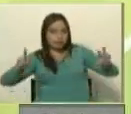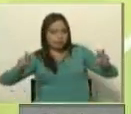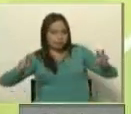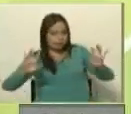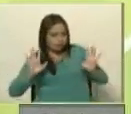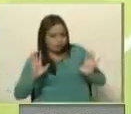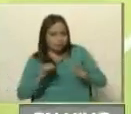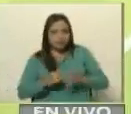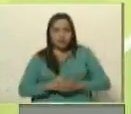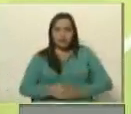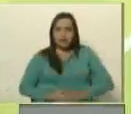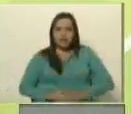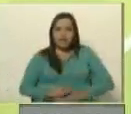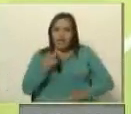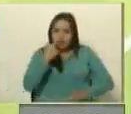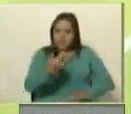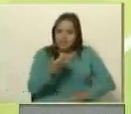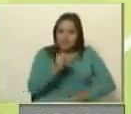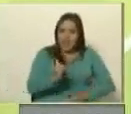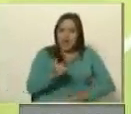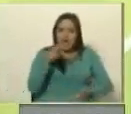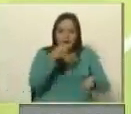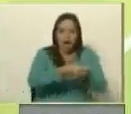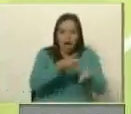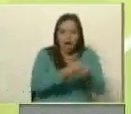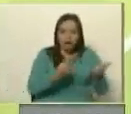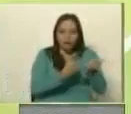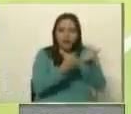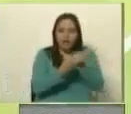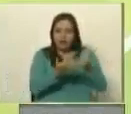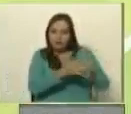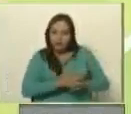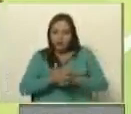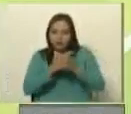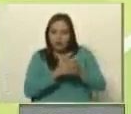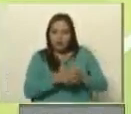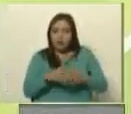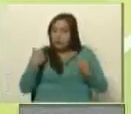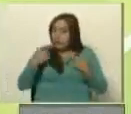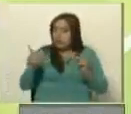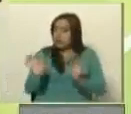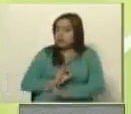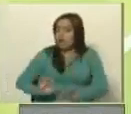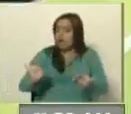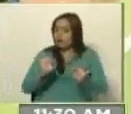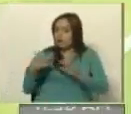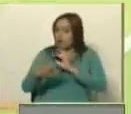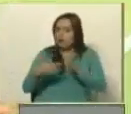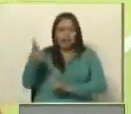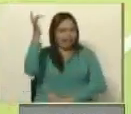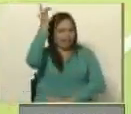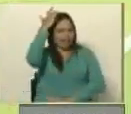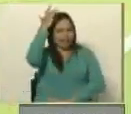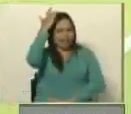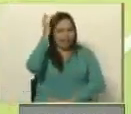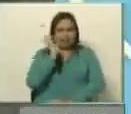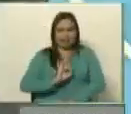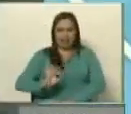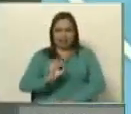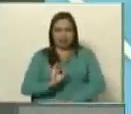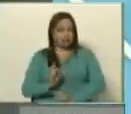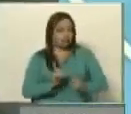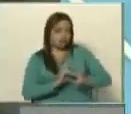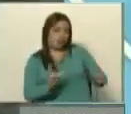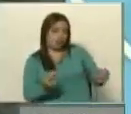¿no? Que financia Estados Unidos, estas ONG, eso pasó como si nada, pues, o sea, como que eso no existió. No, peor